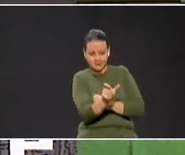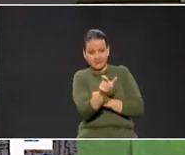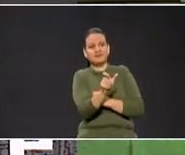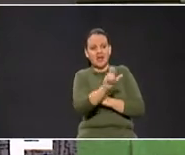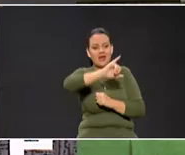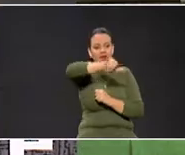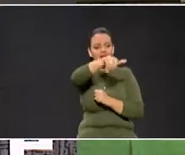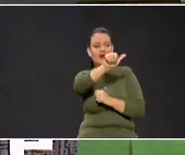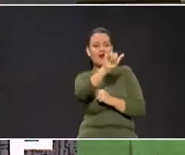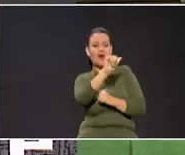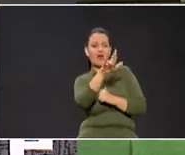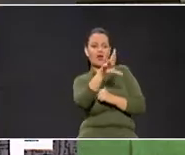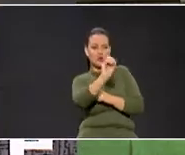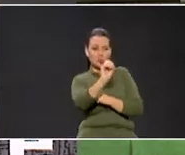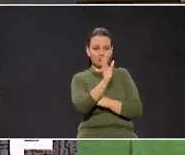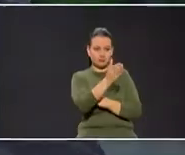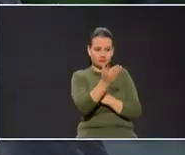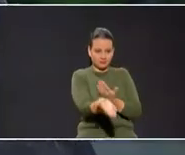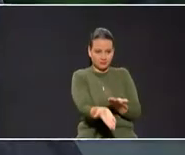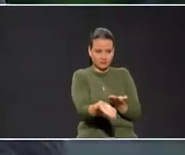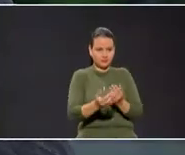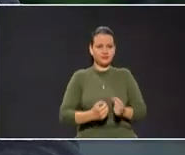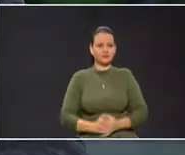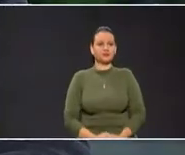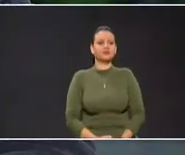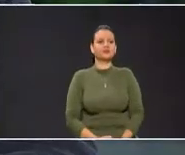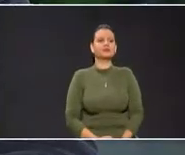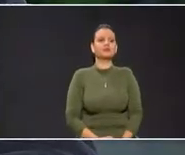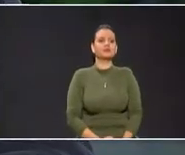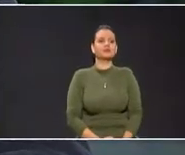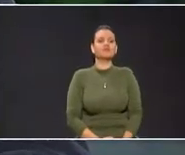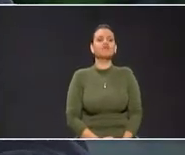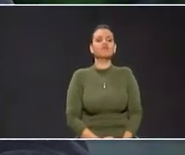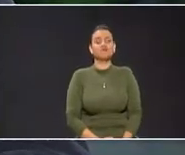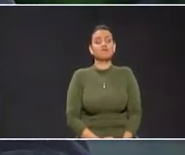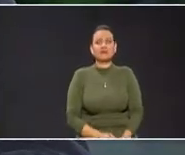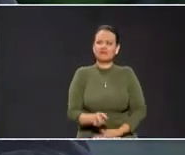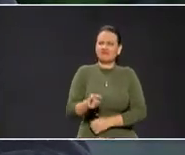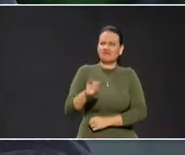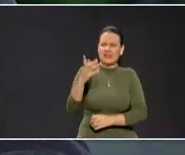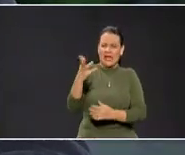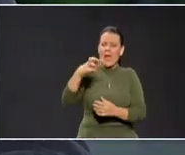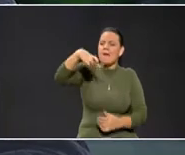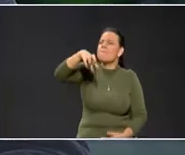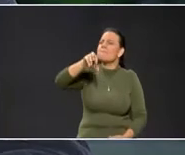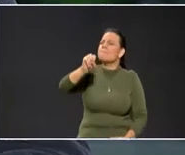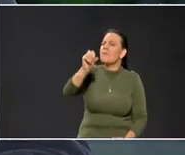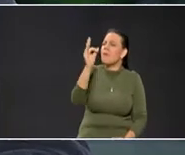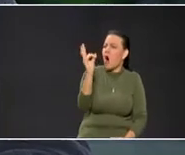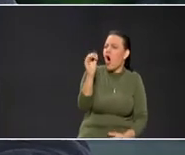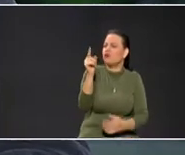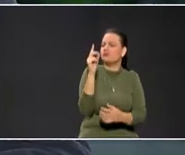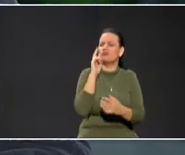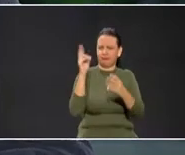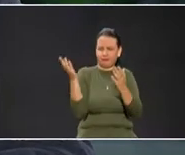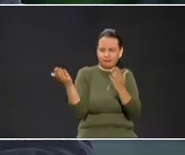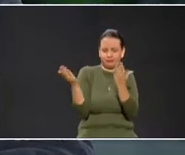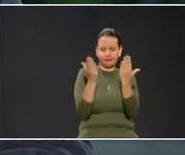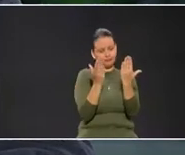jairo herrán bueno creo que hay que hacer una revisión integral del pot por supuesto que mejorarlo en todos los aspectos